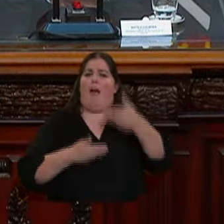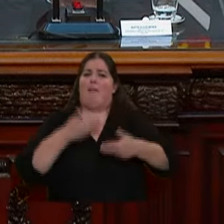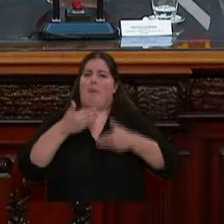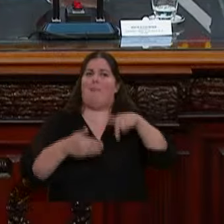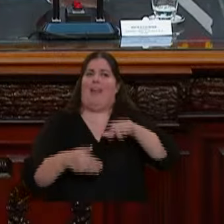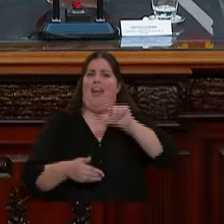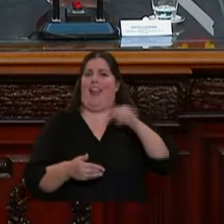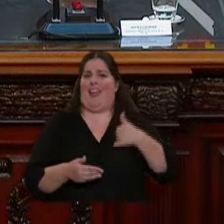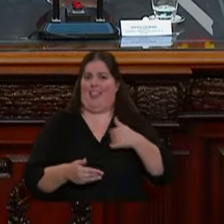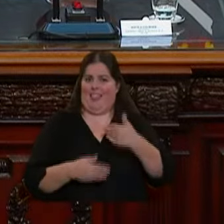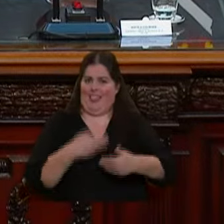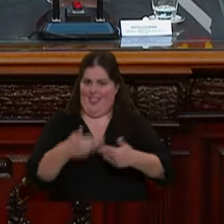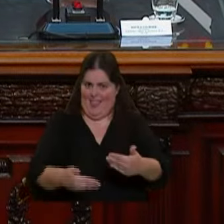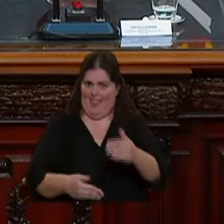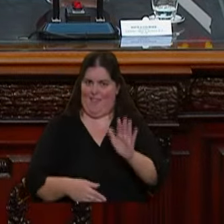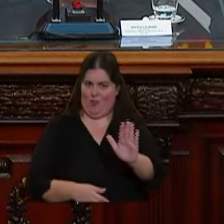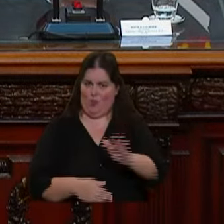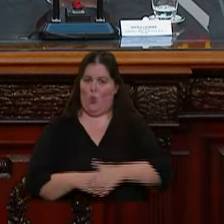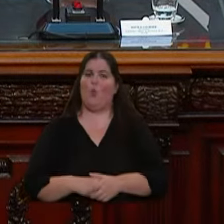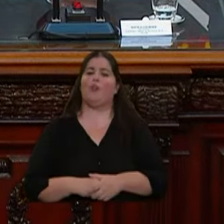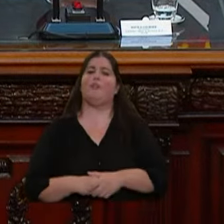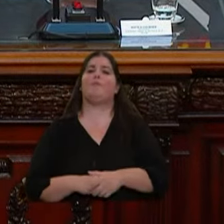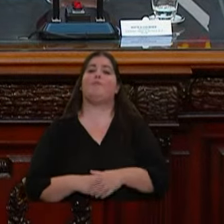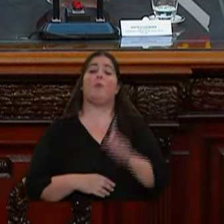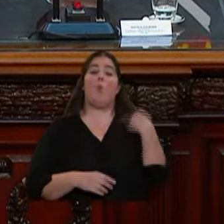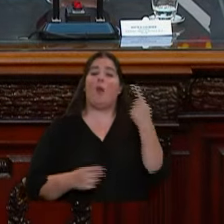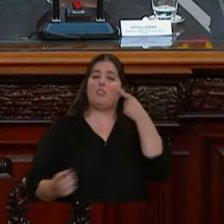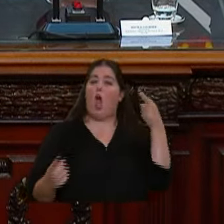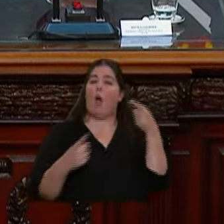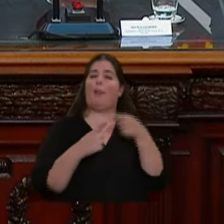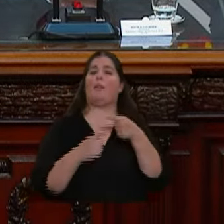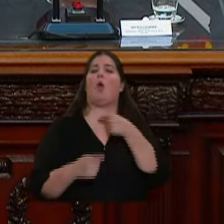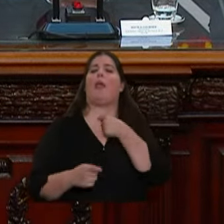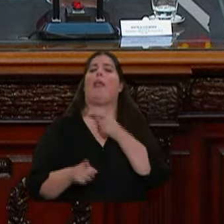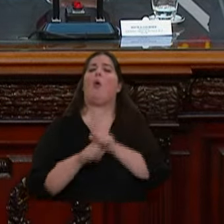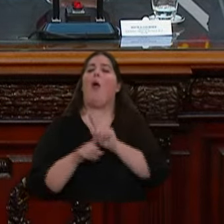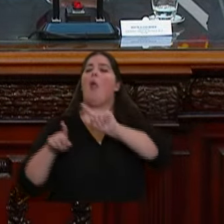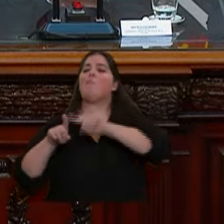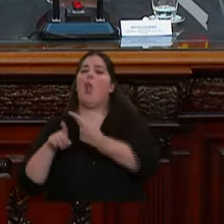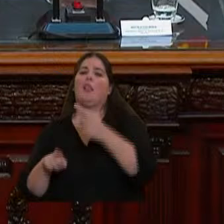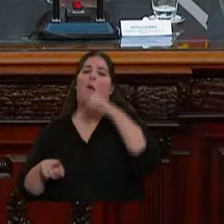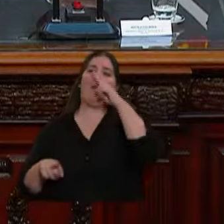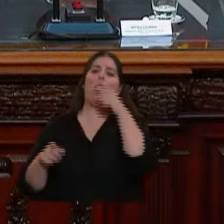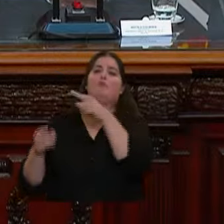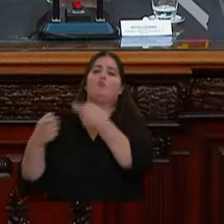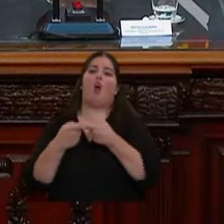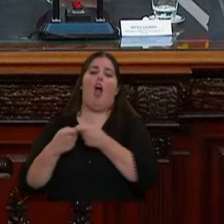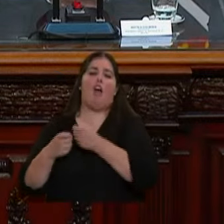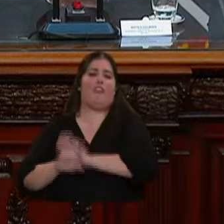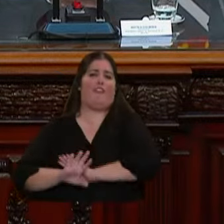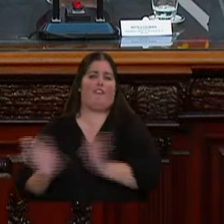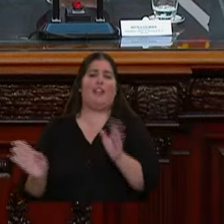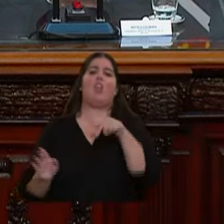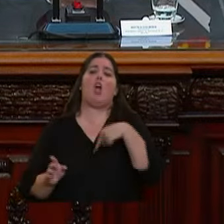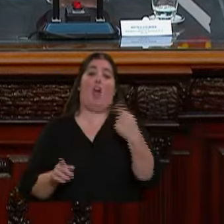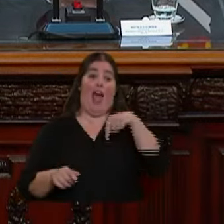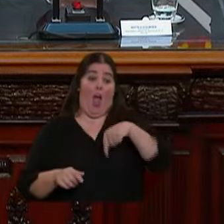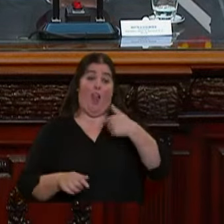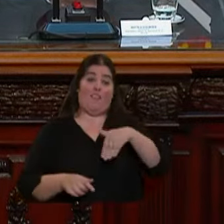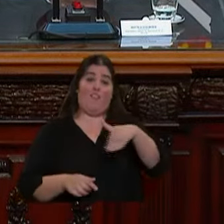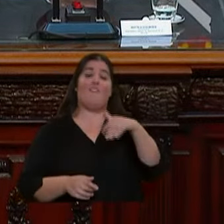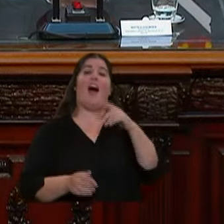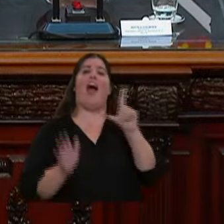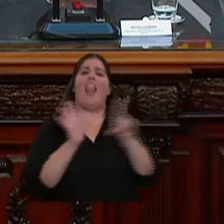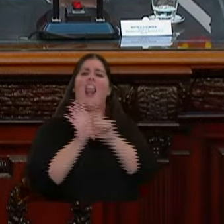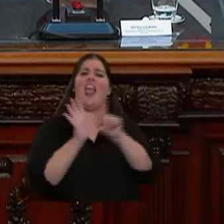en la Argentina. Para profundizar en nuestra misión de terminar con los privilegios de la política y sus amigos, estamos enviando al Congreso un